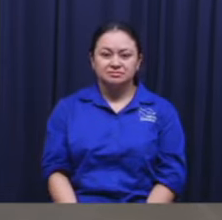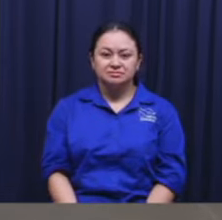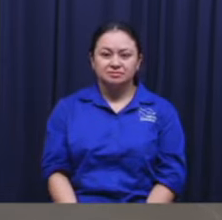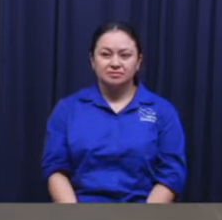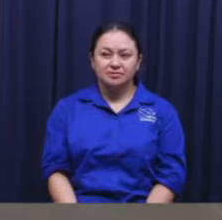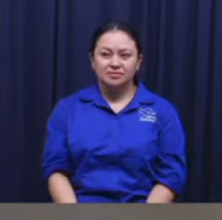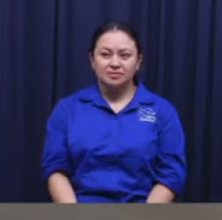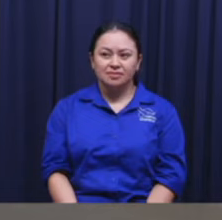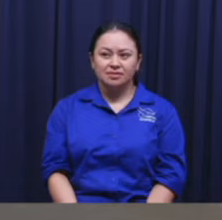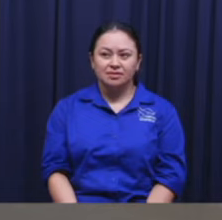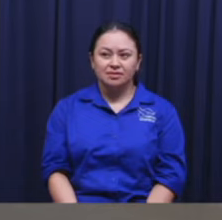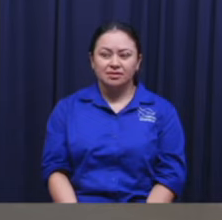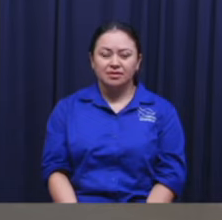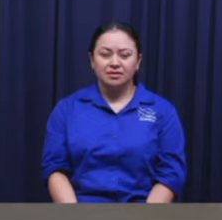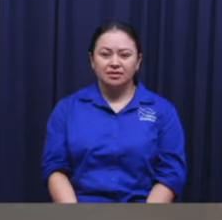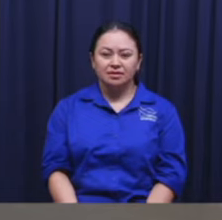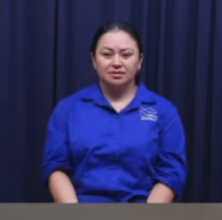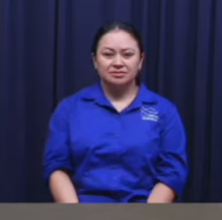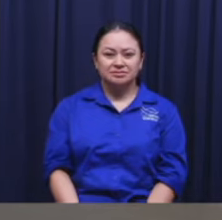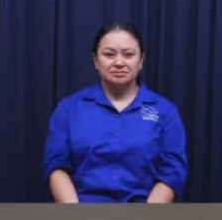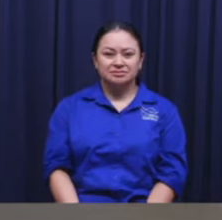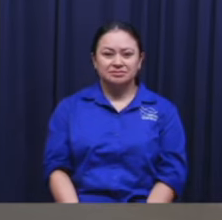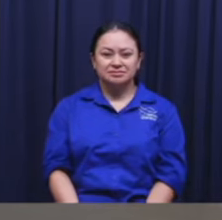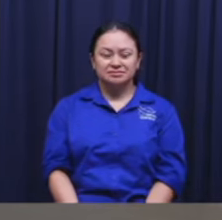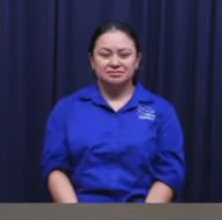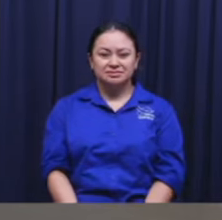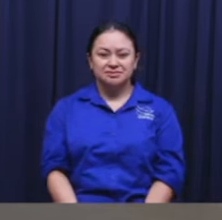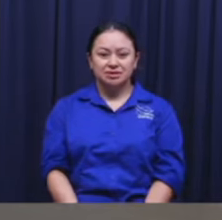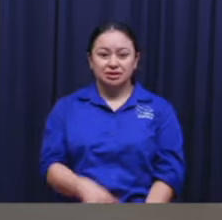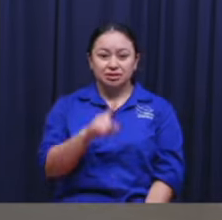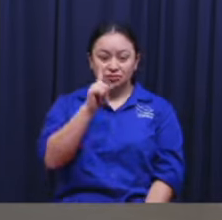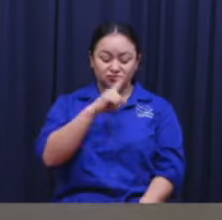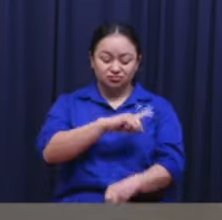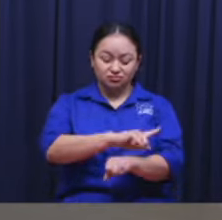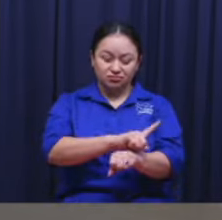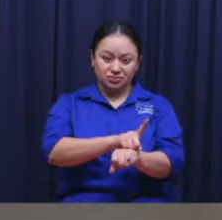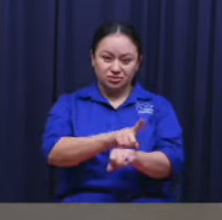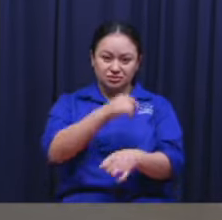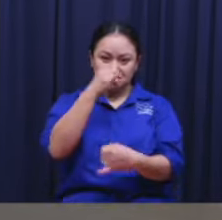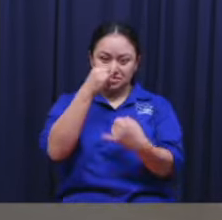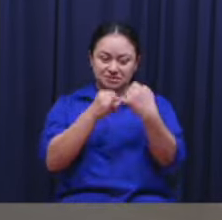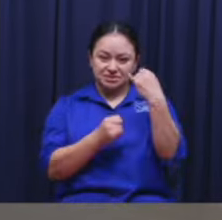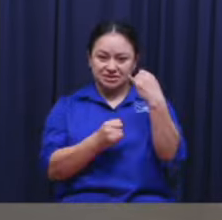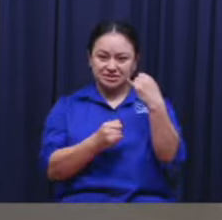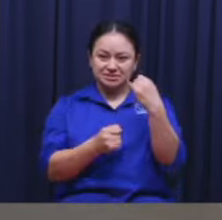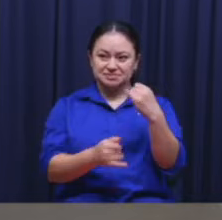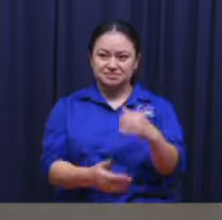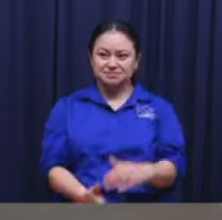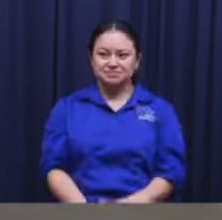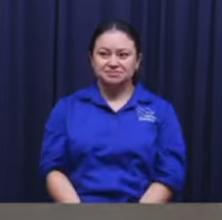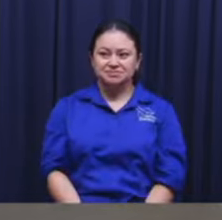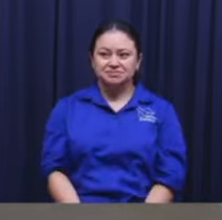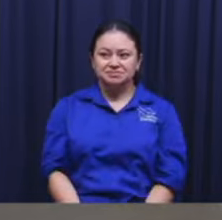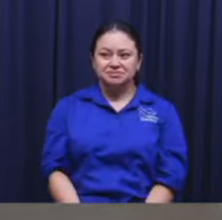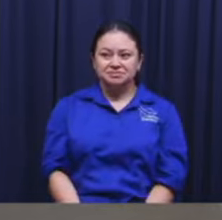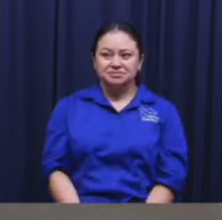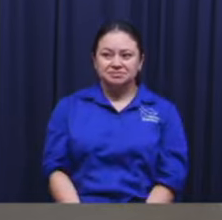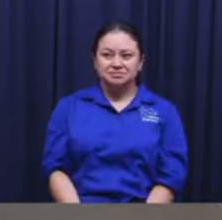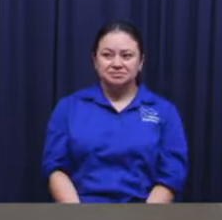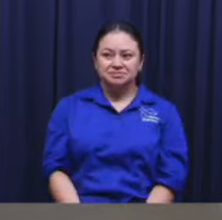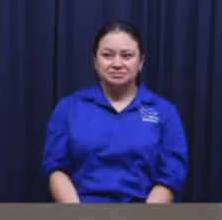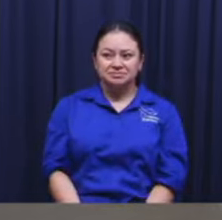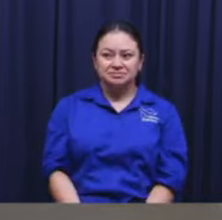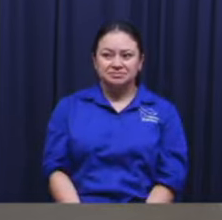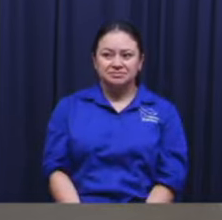Una última, me queda un minuto y medio. Yo lo que hago y siempre he hecho es que predico